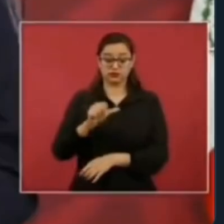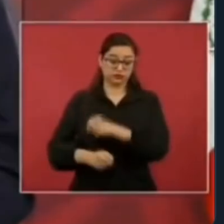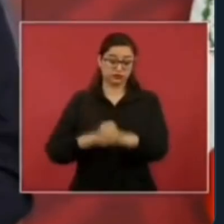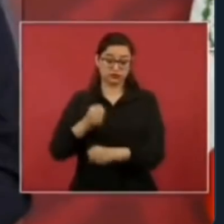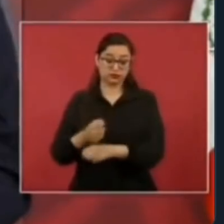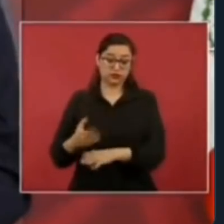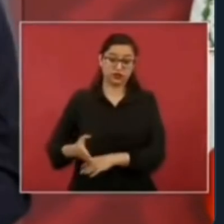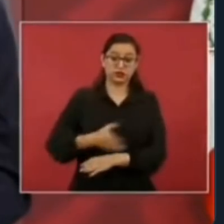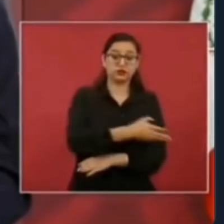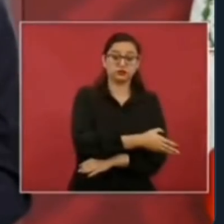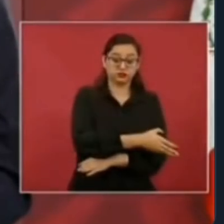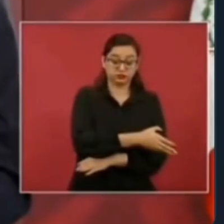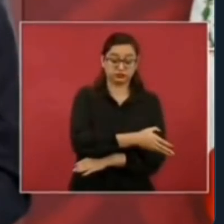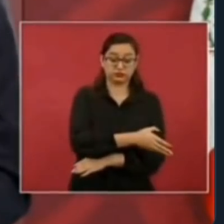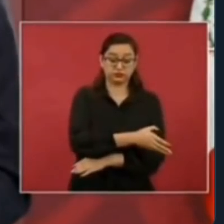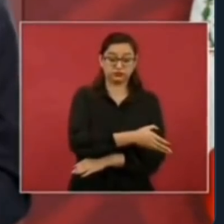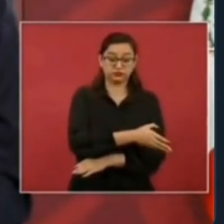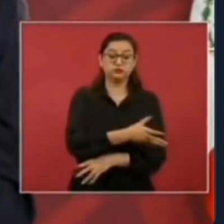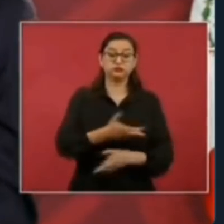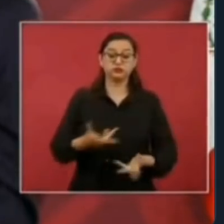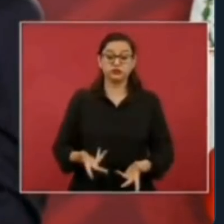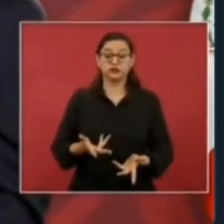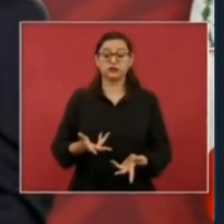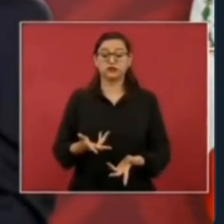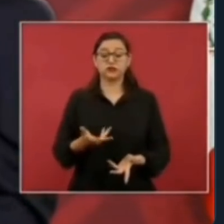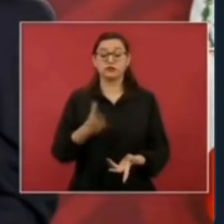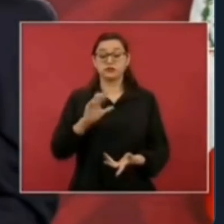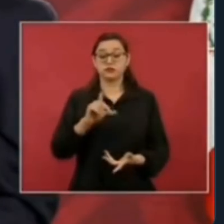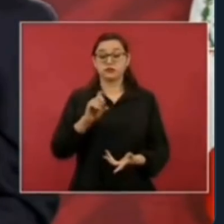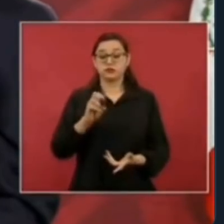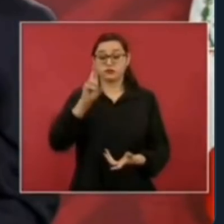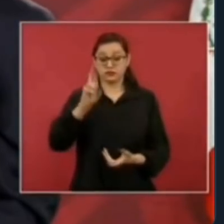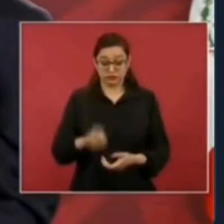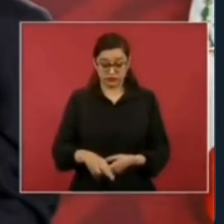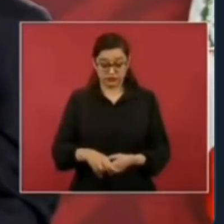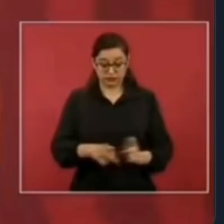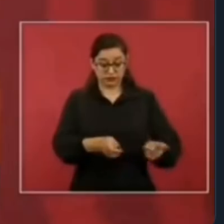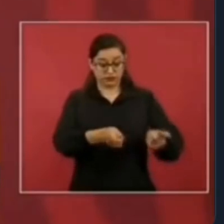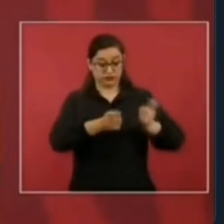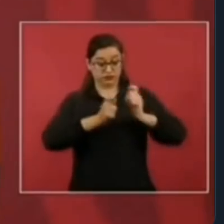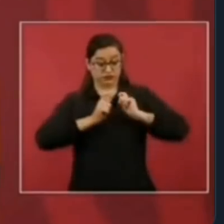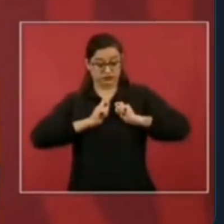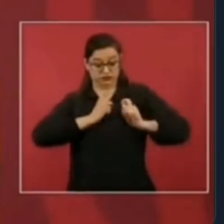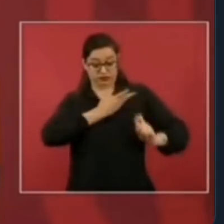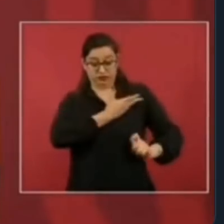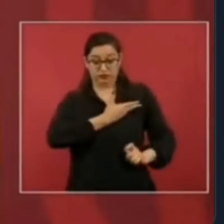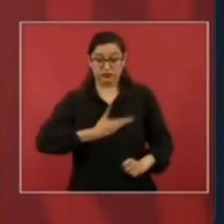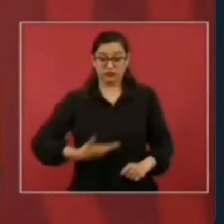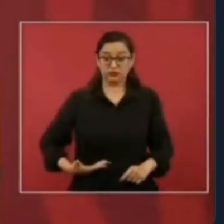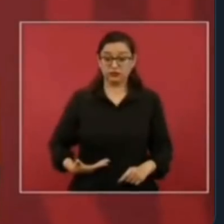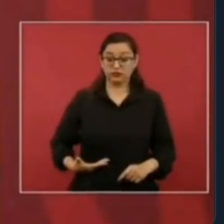recuperar esos municipios. Hoy ya se han recuperado muchos de ellos que estaban en manos del crimen